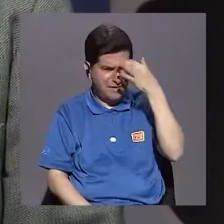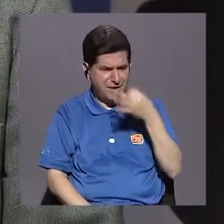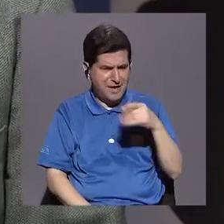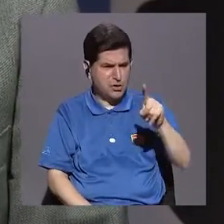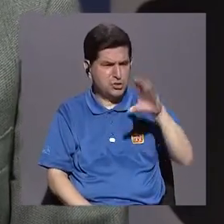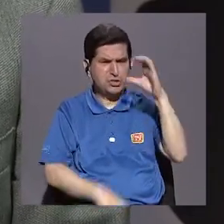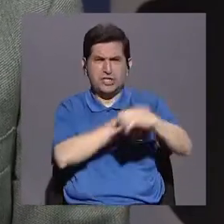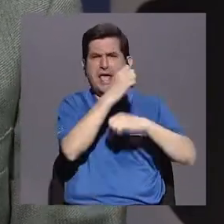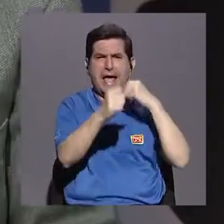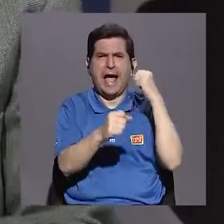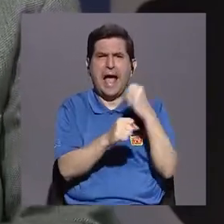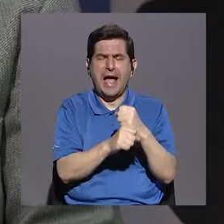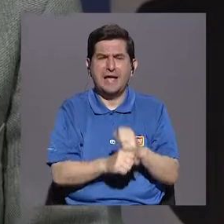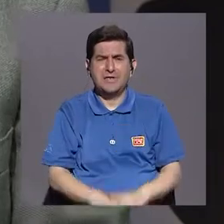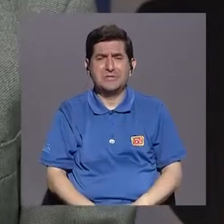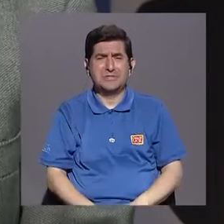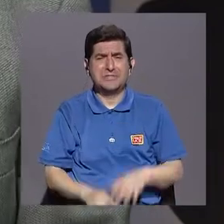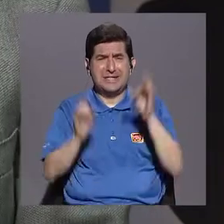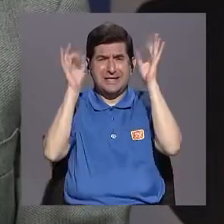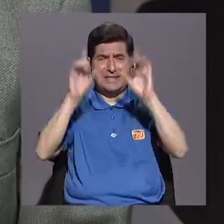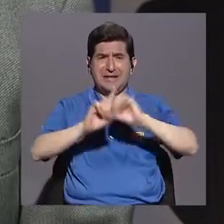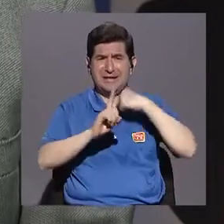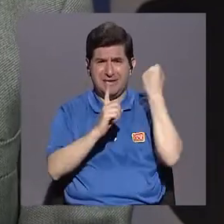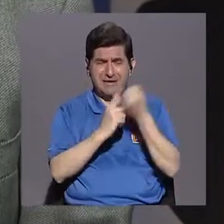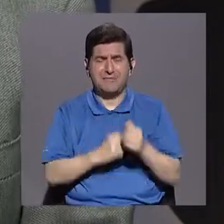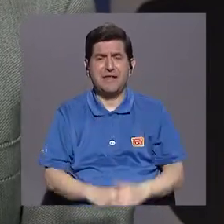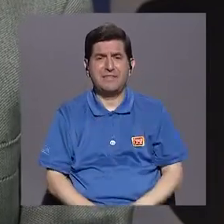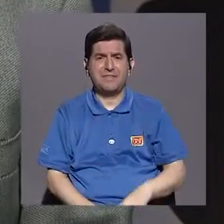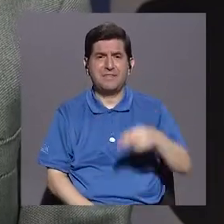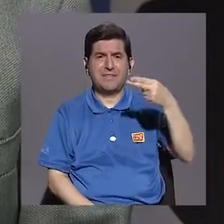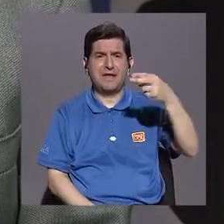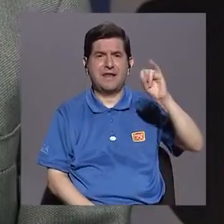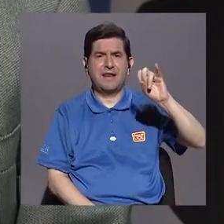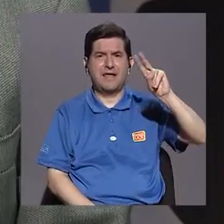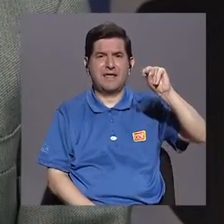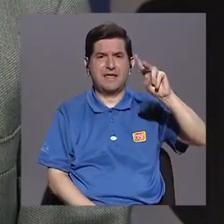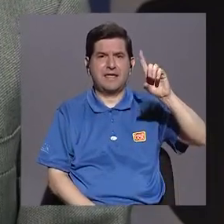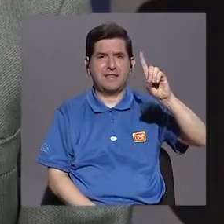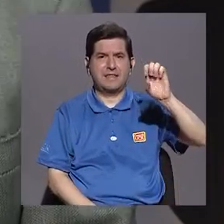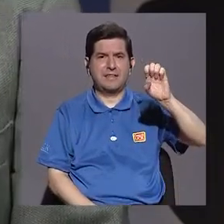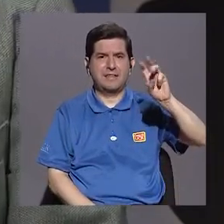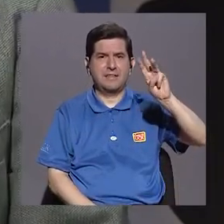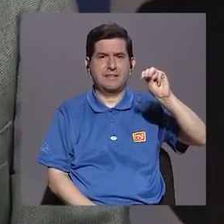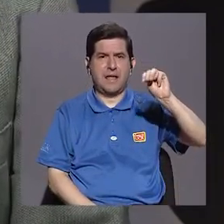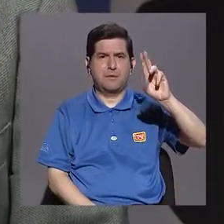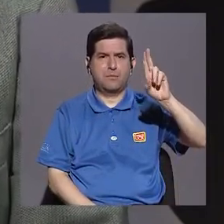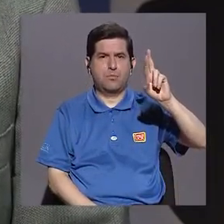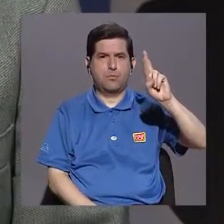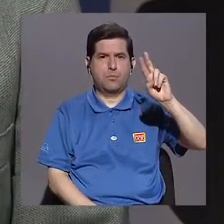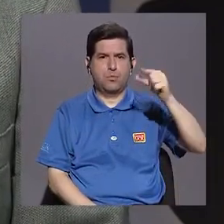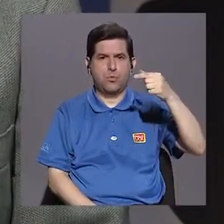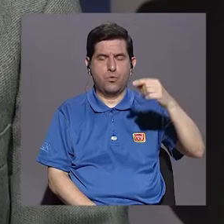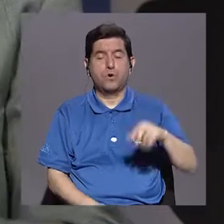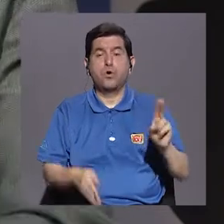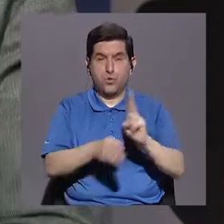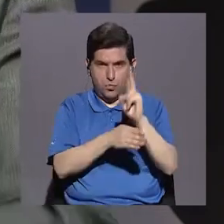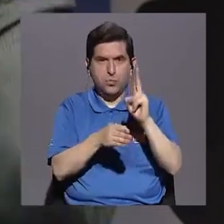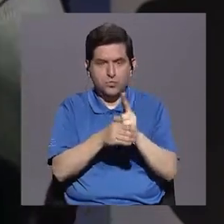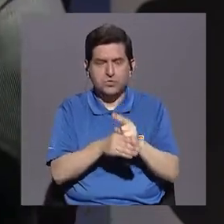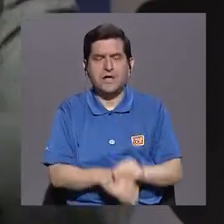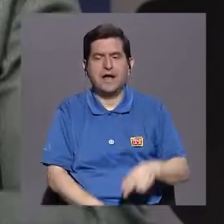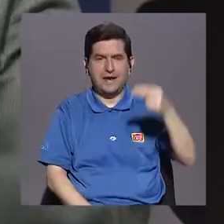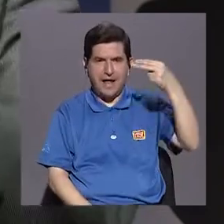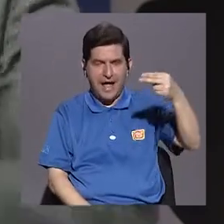100 años algo así de la gran tragedia del dirigible hindenburg y que usaba hidrógeno como las